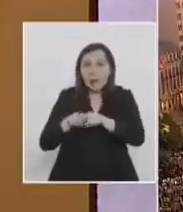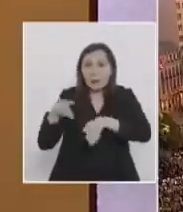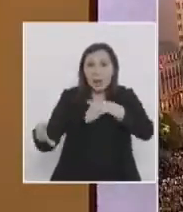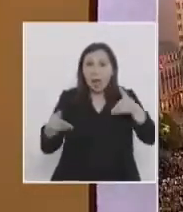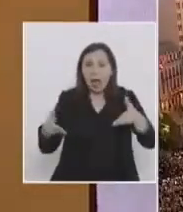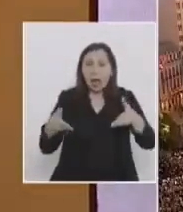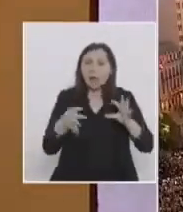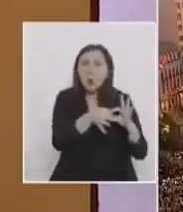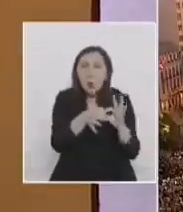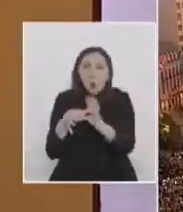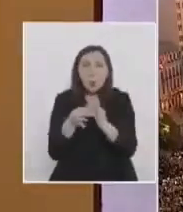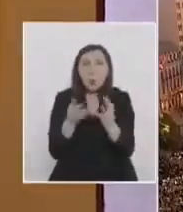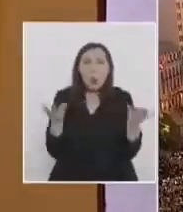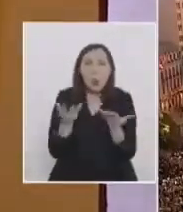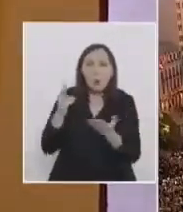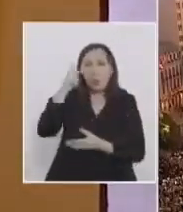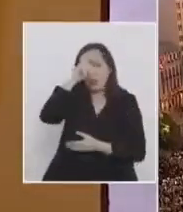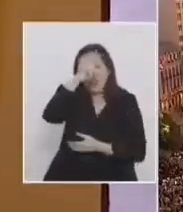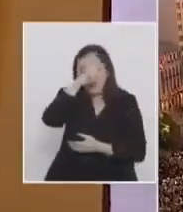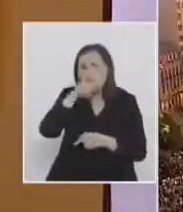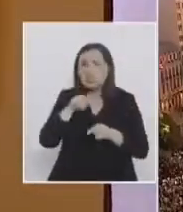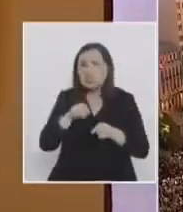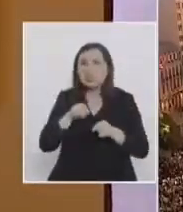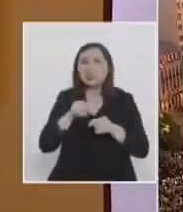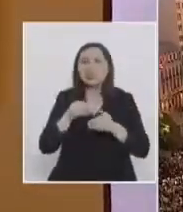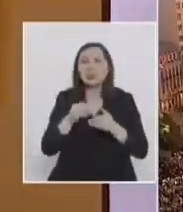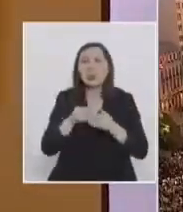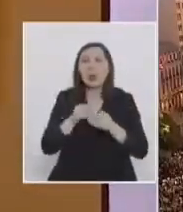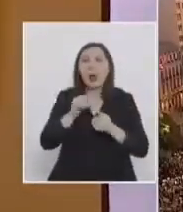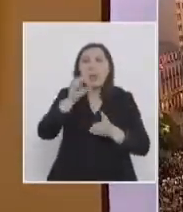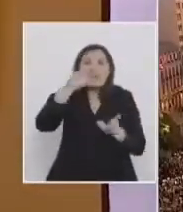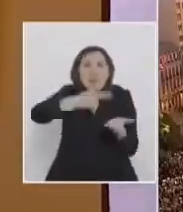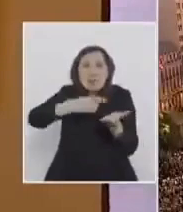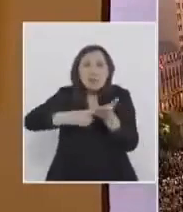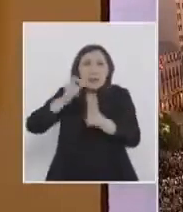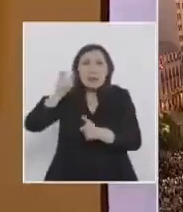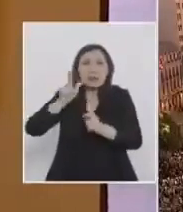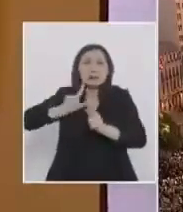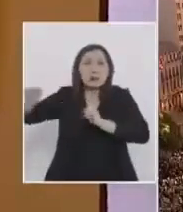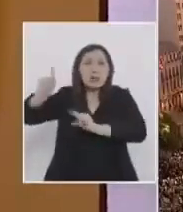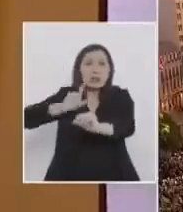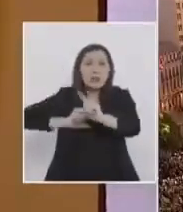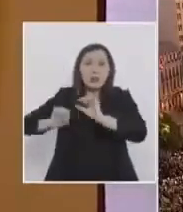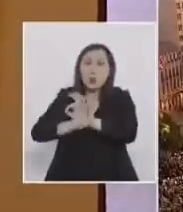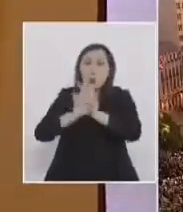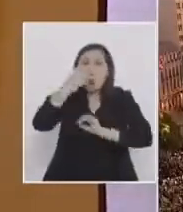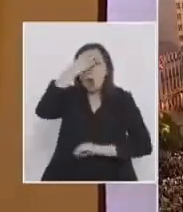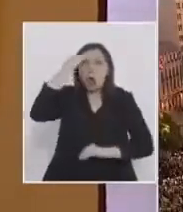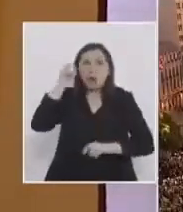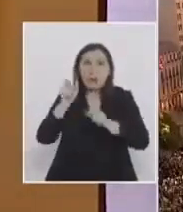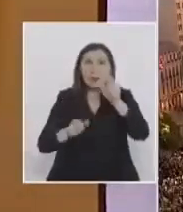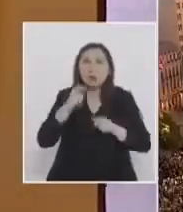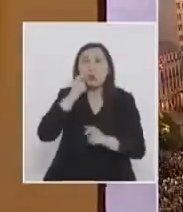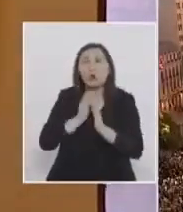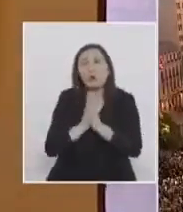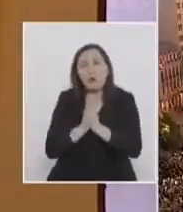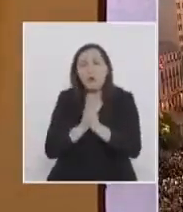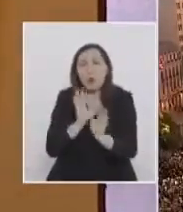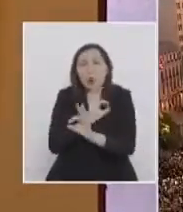abordar de manera colectiva las dificultades que conlleva el éxodo de miles de seres humanos. No nos olvidemos nunca que son seres humanos, por